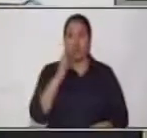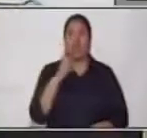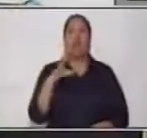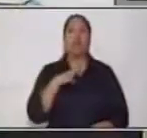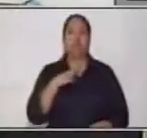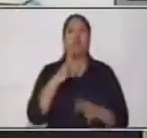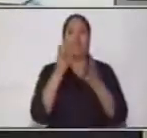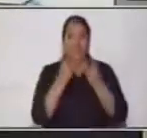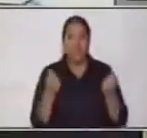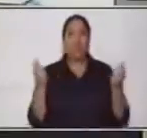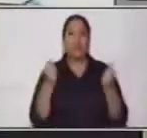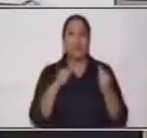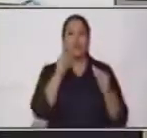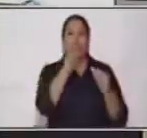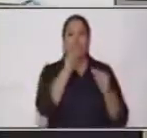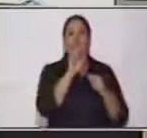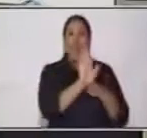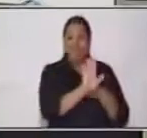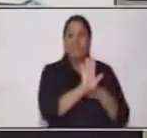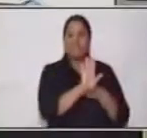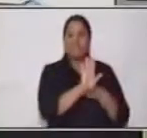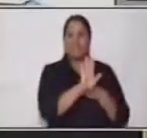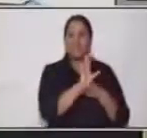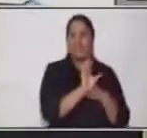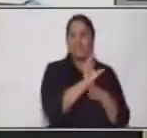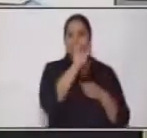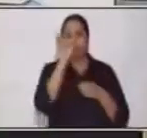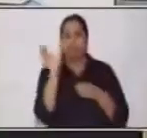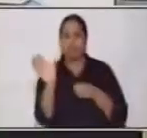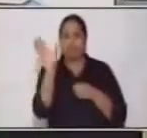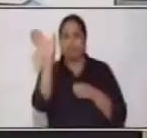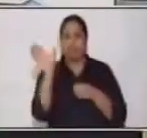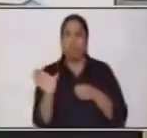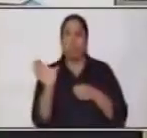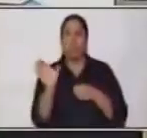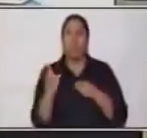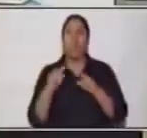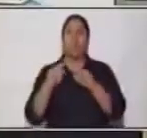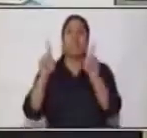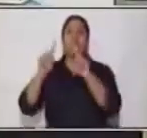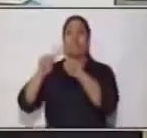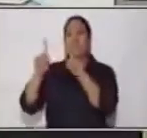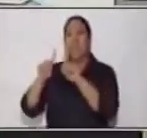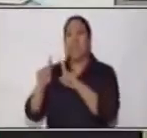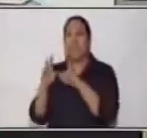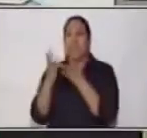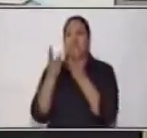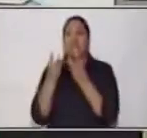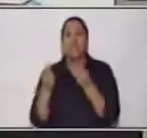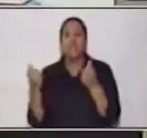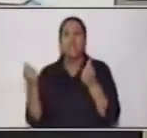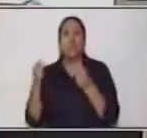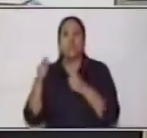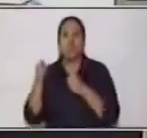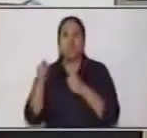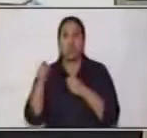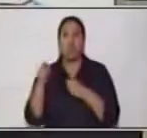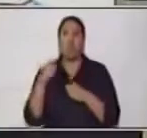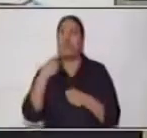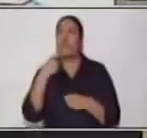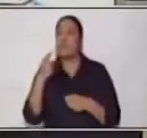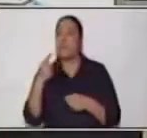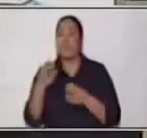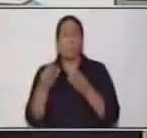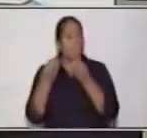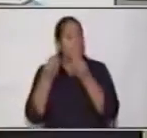de ecuaciones. Si existe varias soluciones, vamos a decir que el sistema son